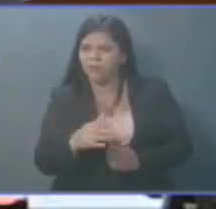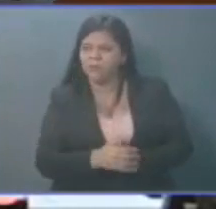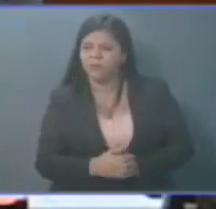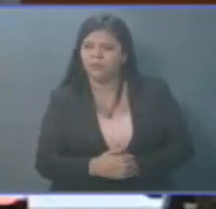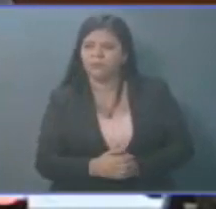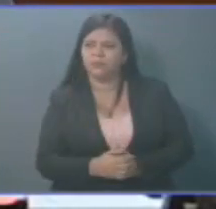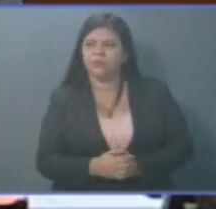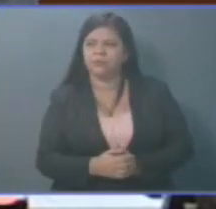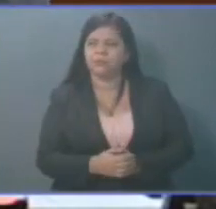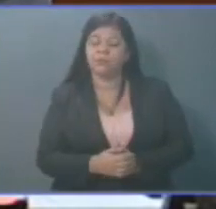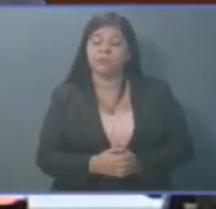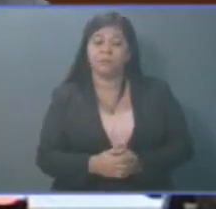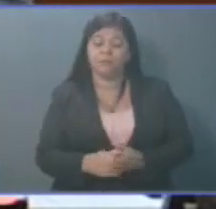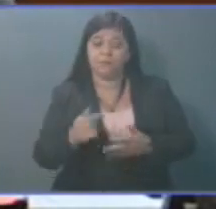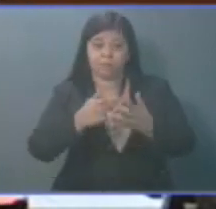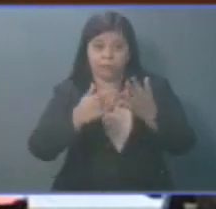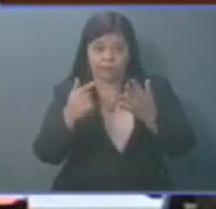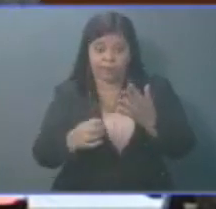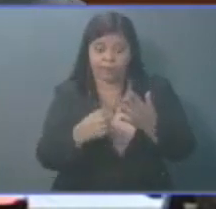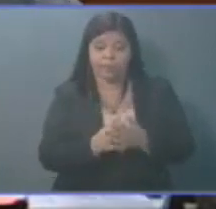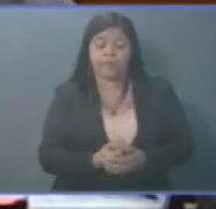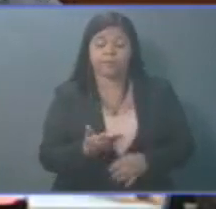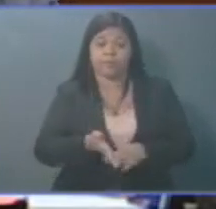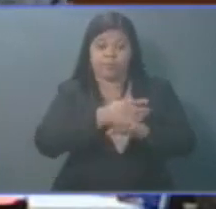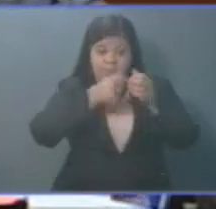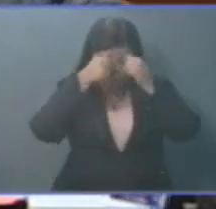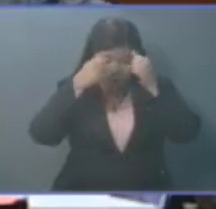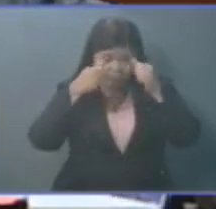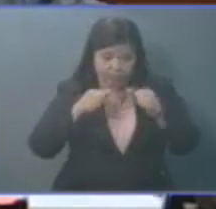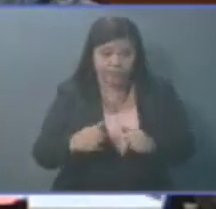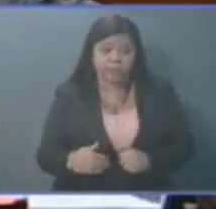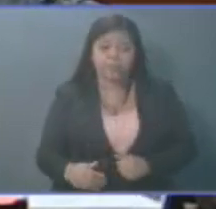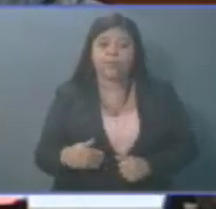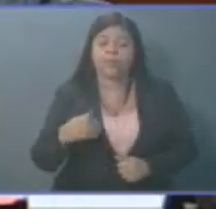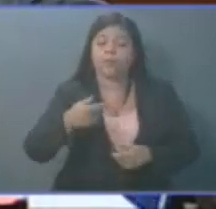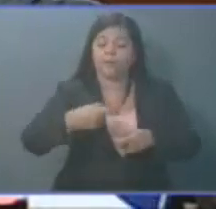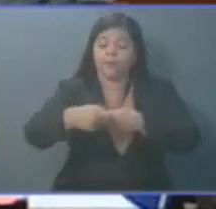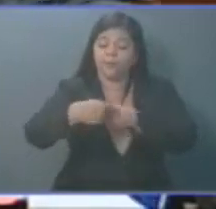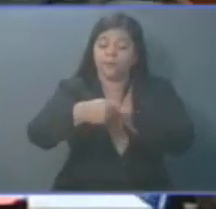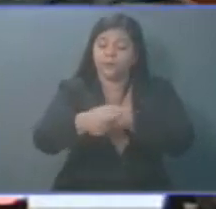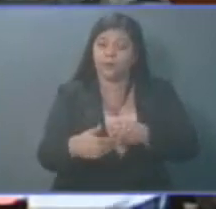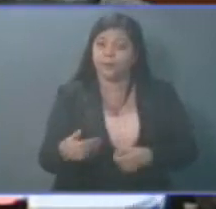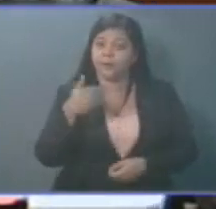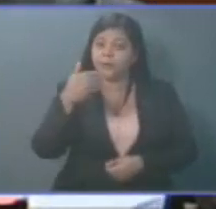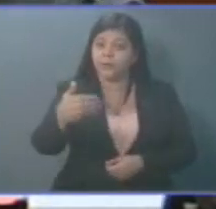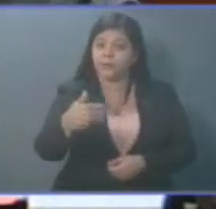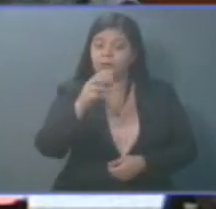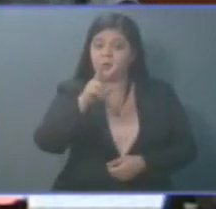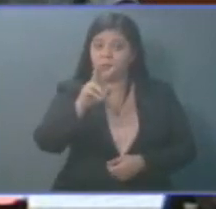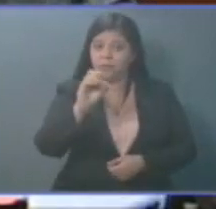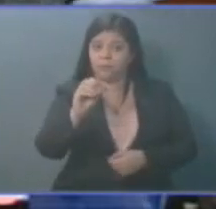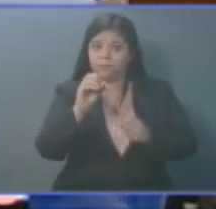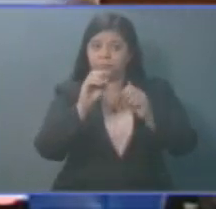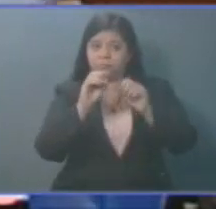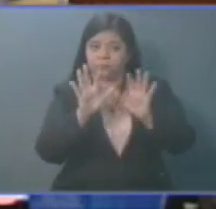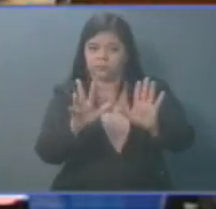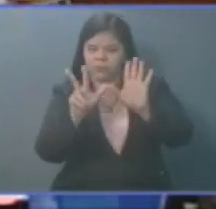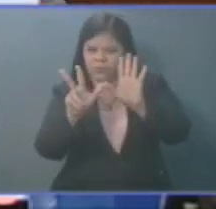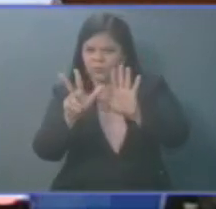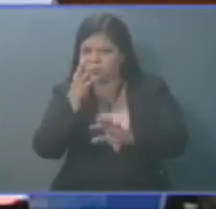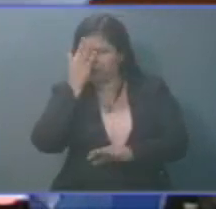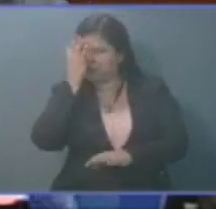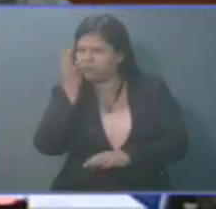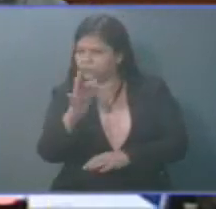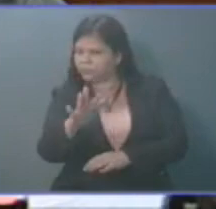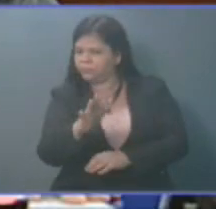quedaron. Esta ley fue aprobada en diciembre del 2018, si mal no